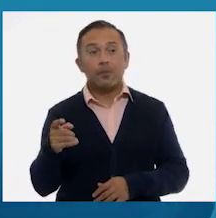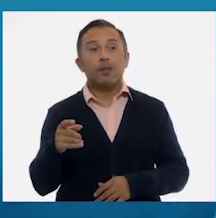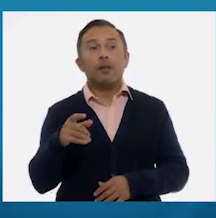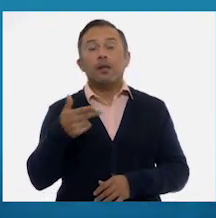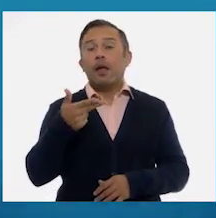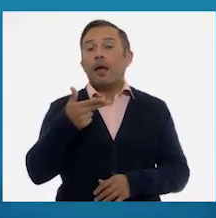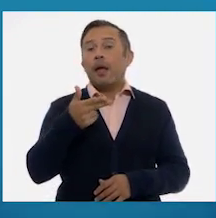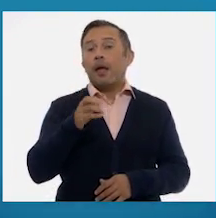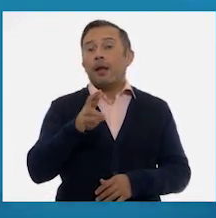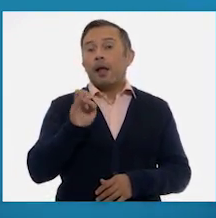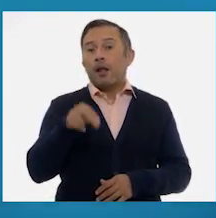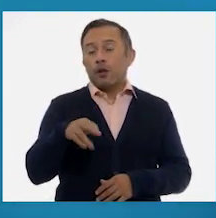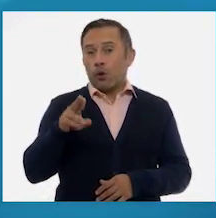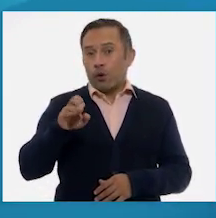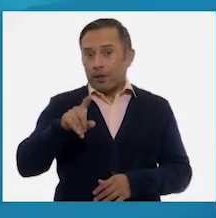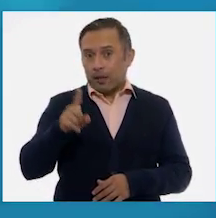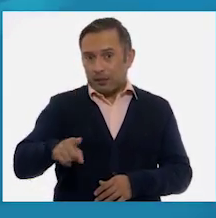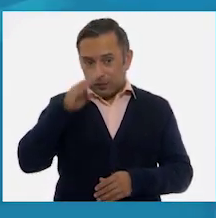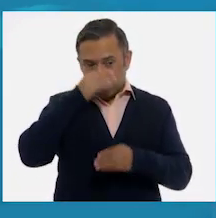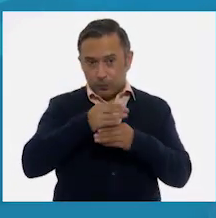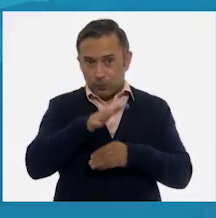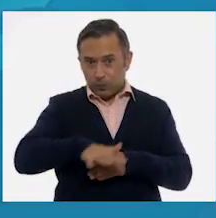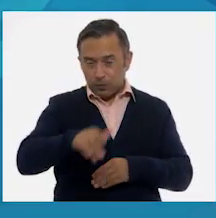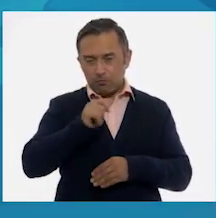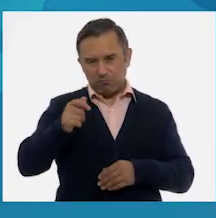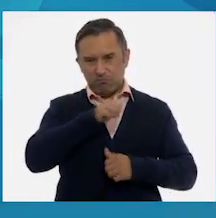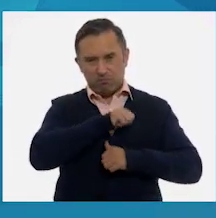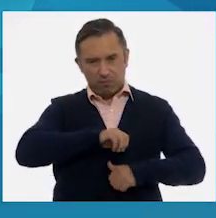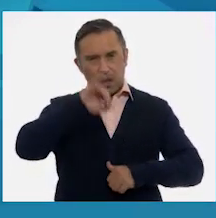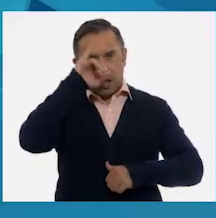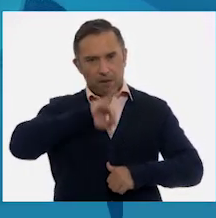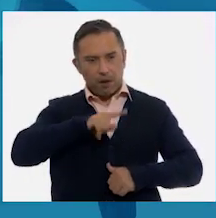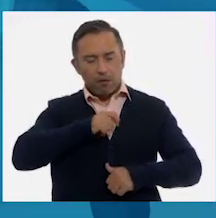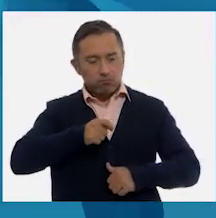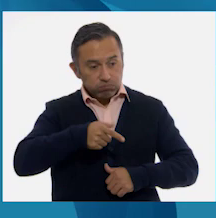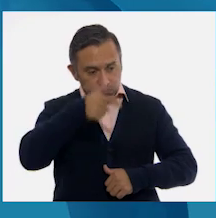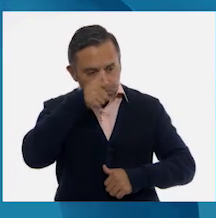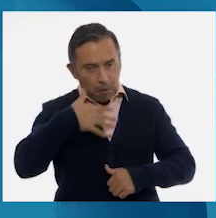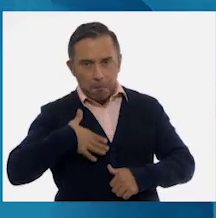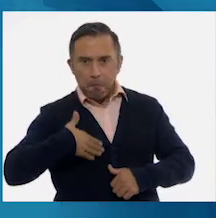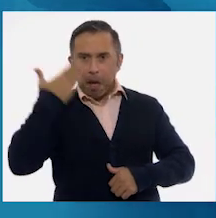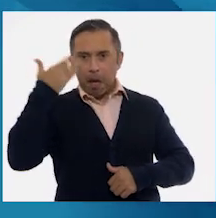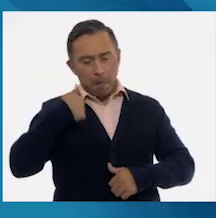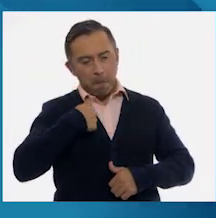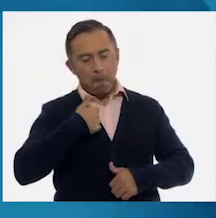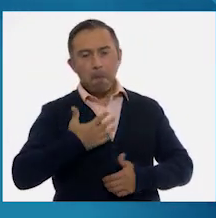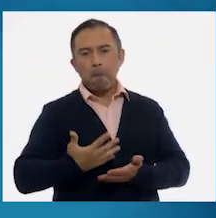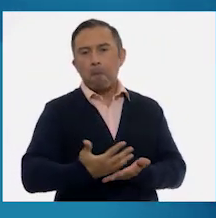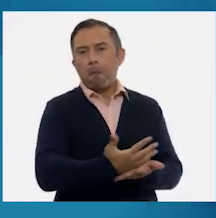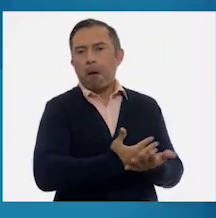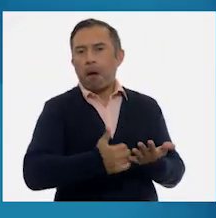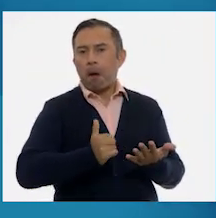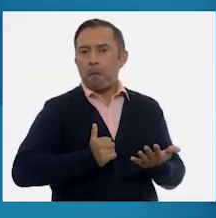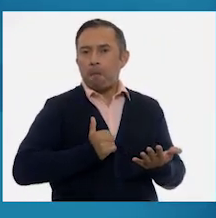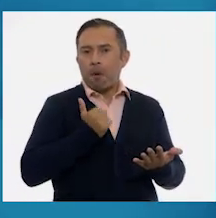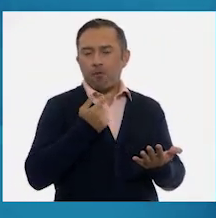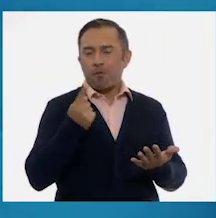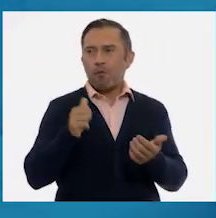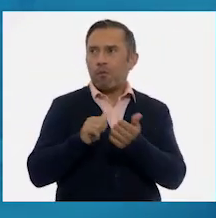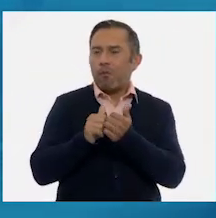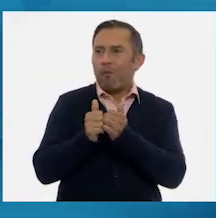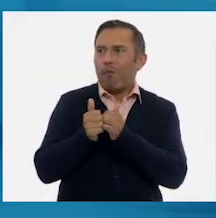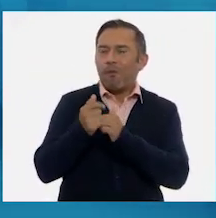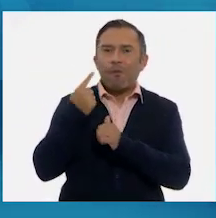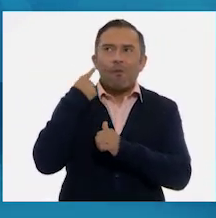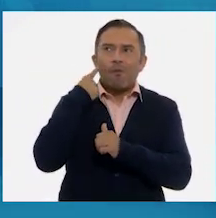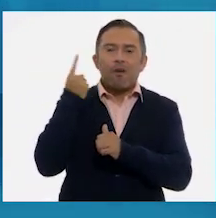la expedición, se quedó con una parte muy importante del botín y además se hizo muy famoso. Así que muchos de sus soldados comenzaron a tener